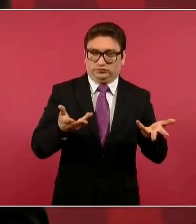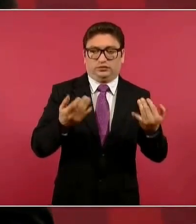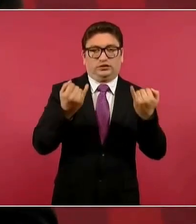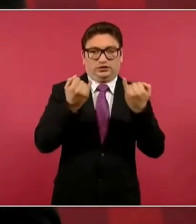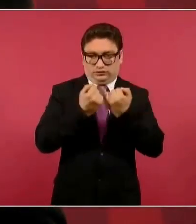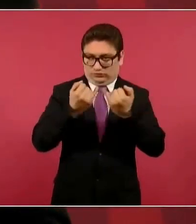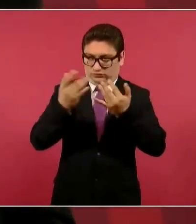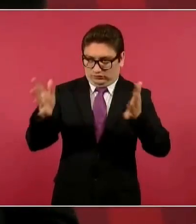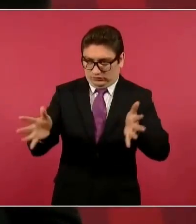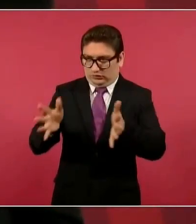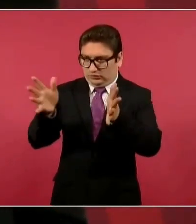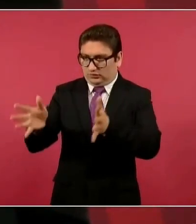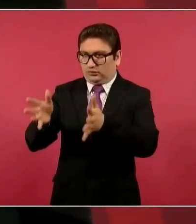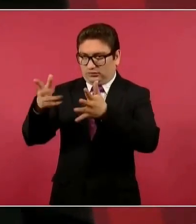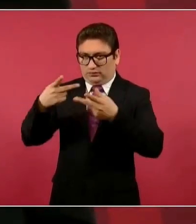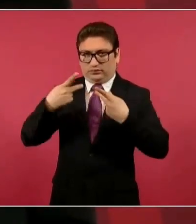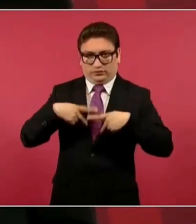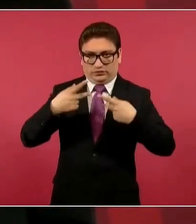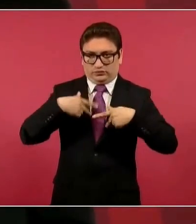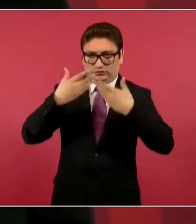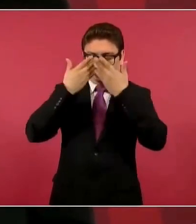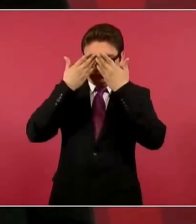concientizar,